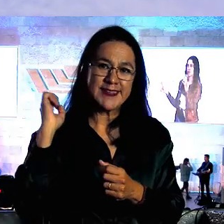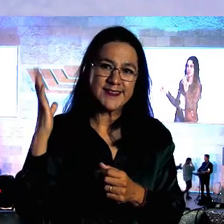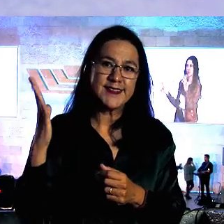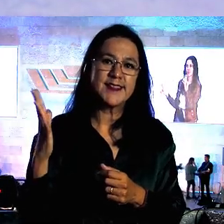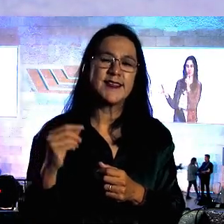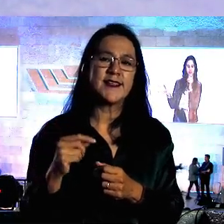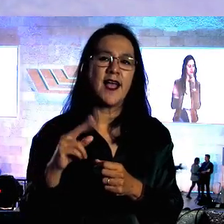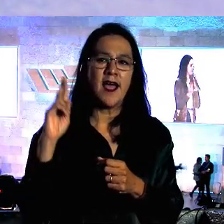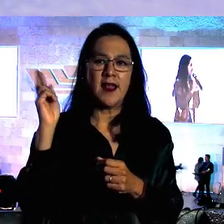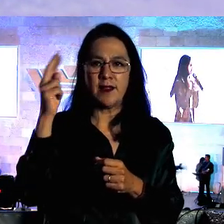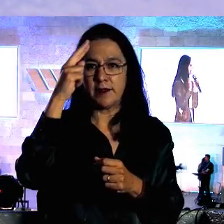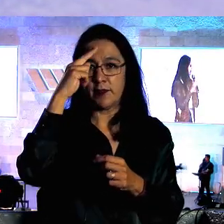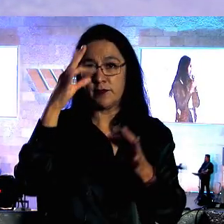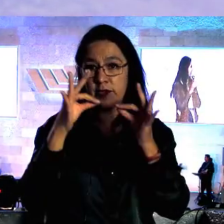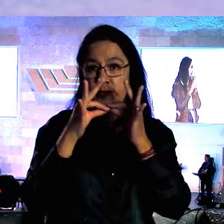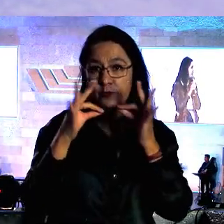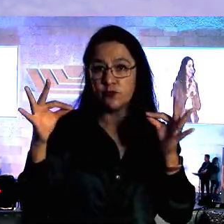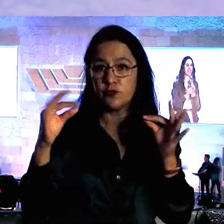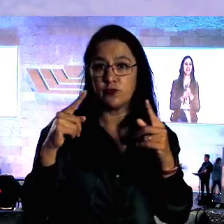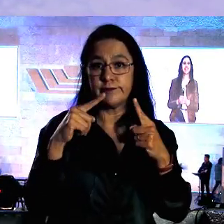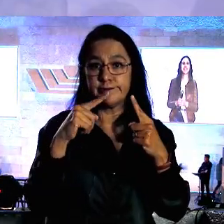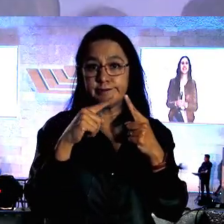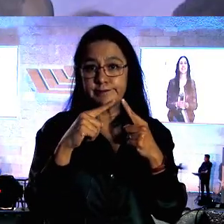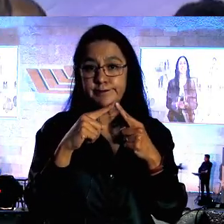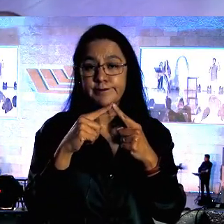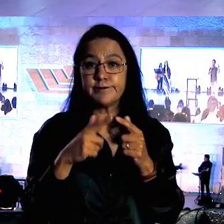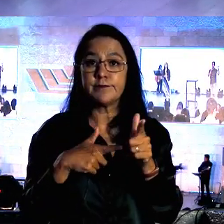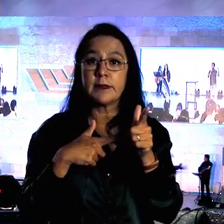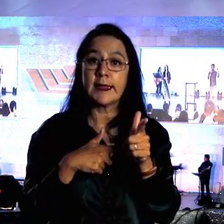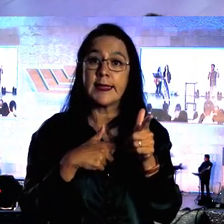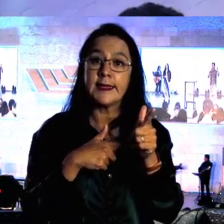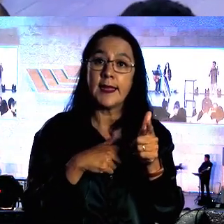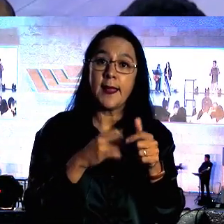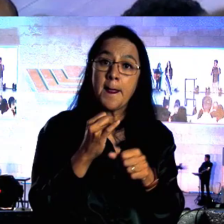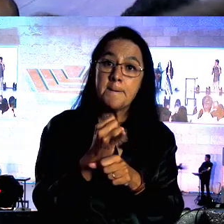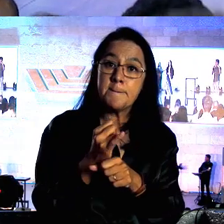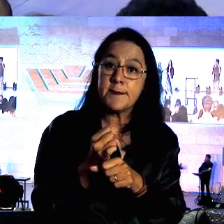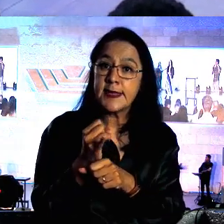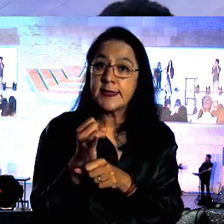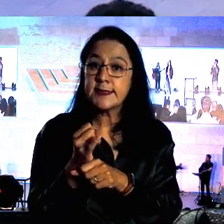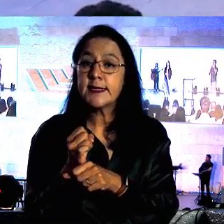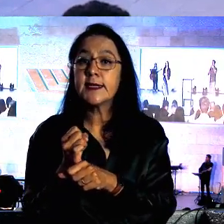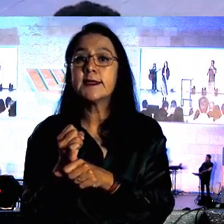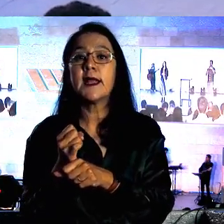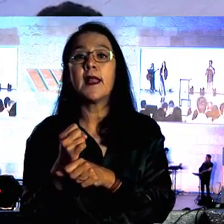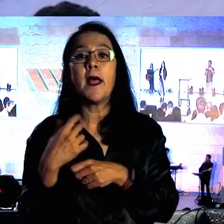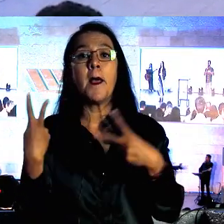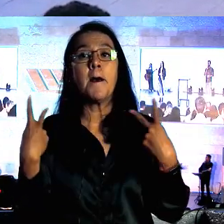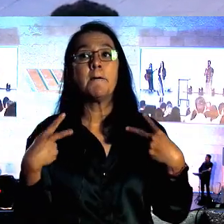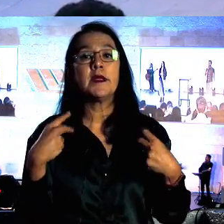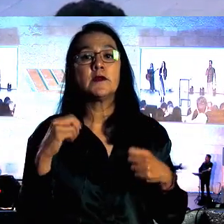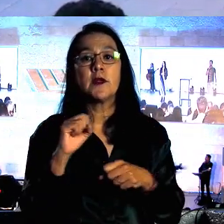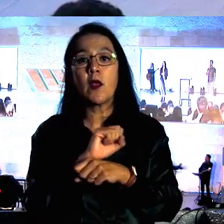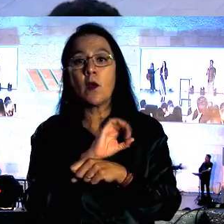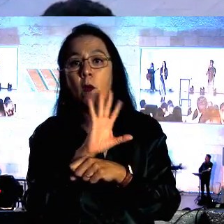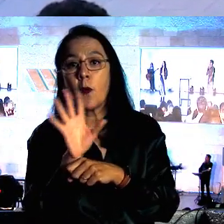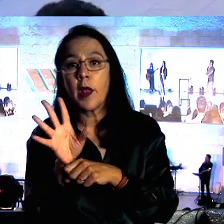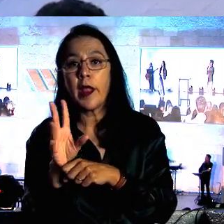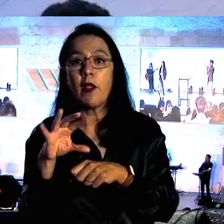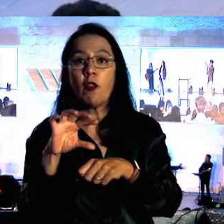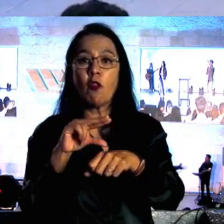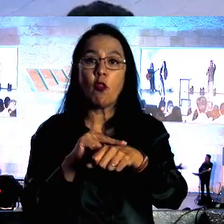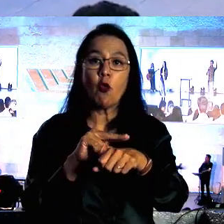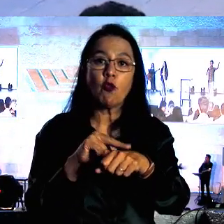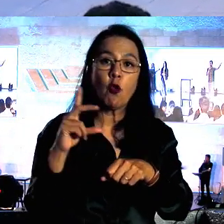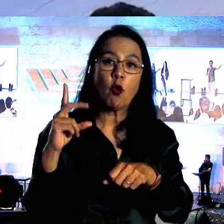rápidos recordatorios Pues si miren seguimos haciendo la investigación de las secuelas de COVID por el doctor David Fuentes